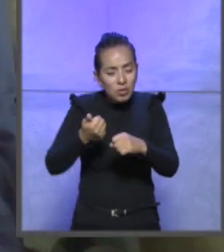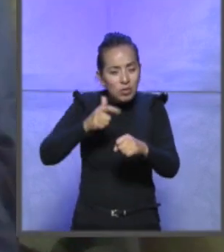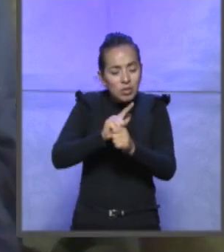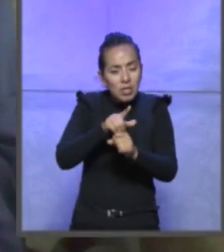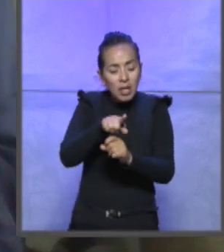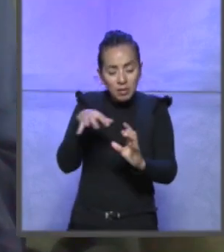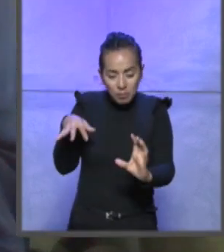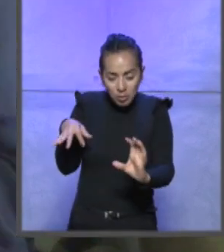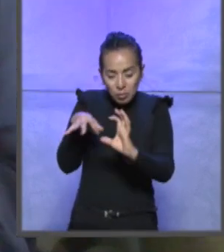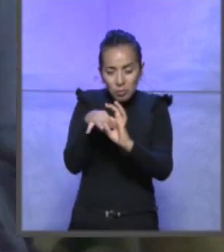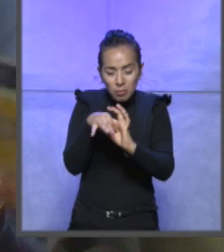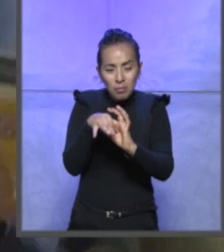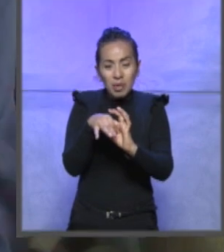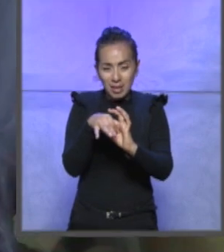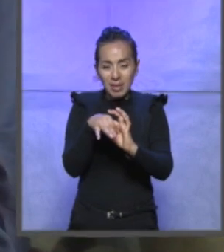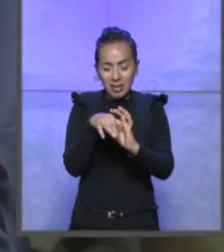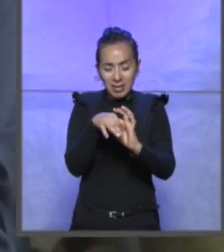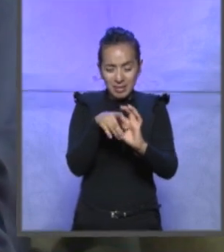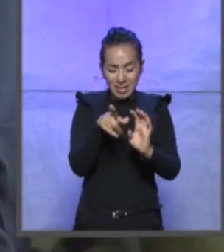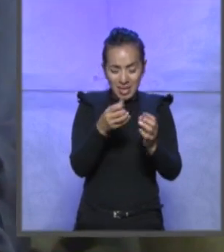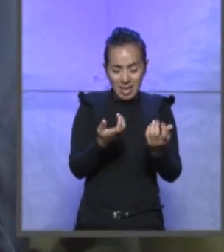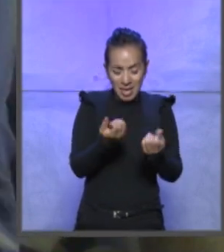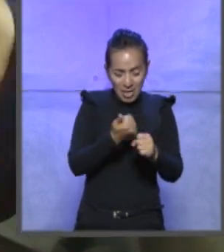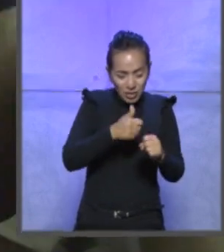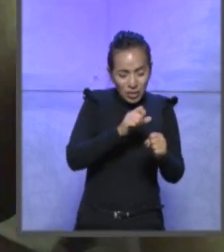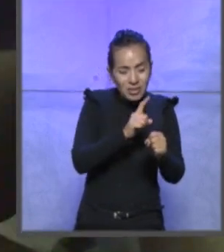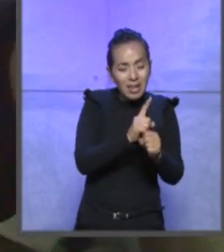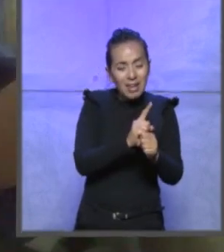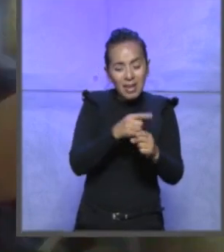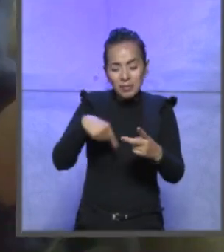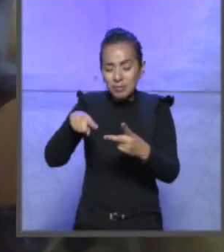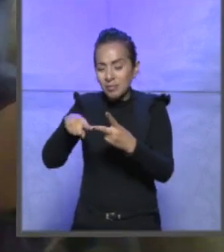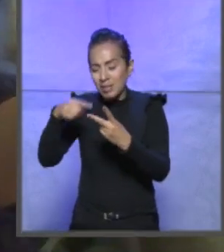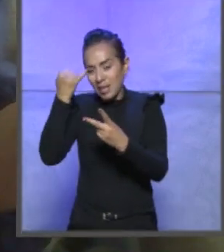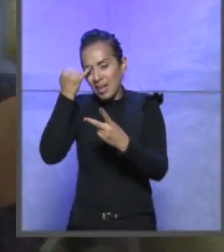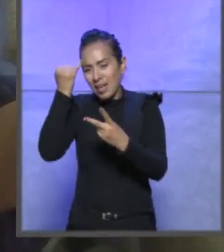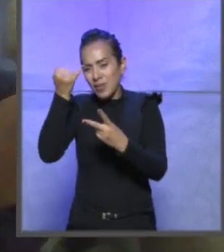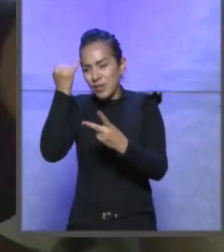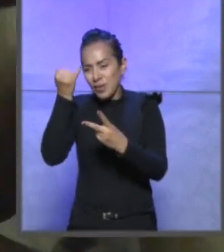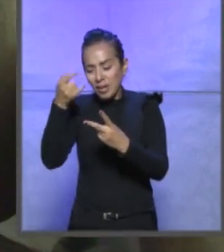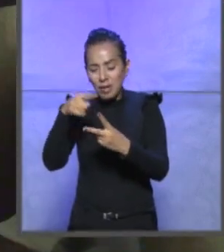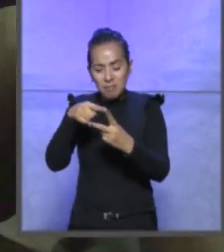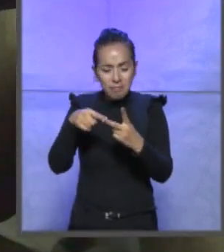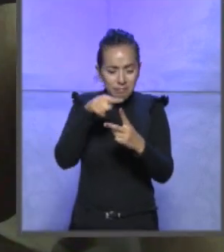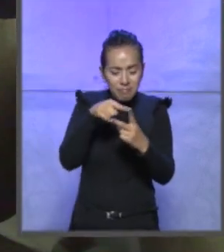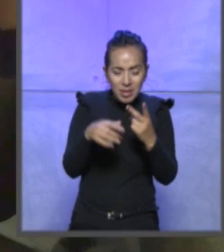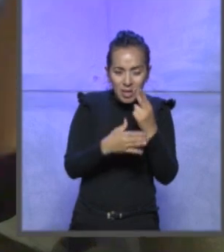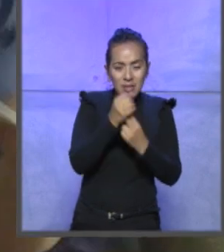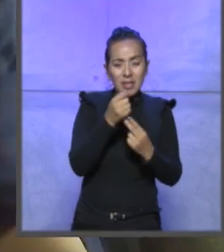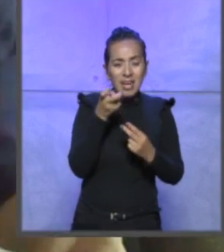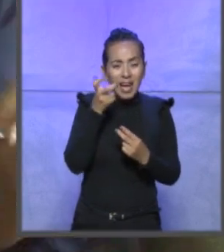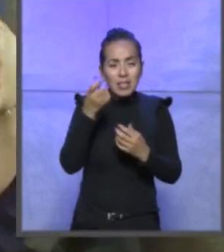de vincular la estructura de nuestra sociedad con la cuestión ideológica, porque justamente esta